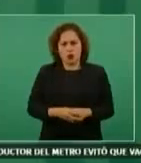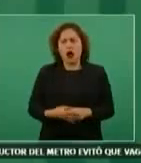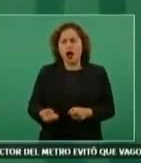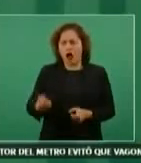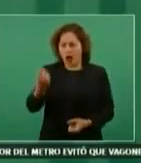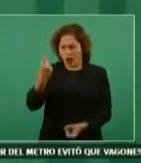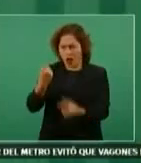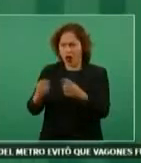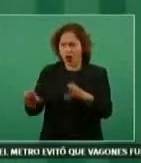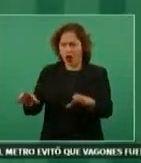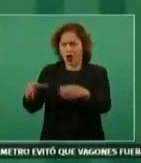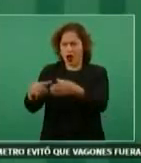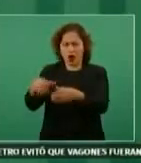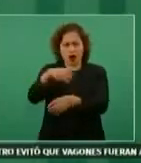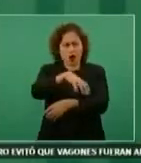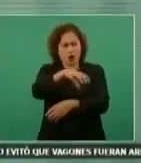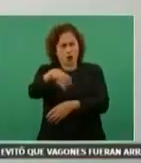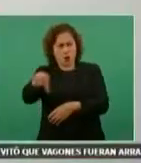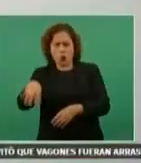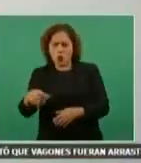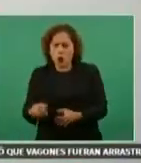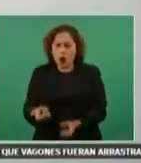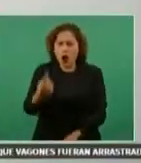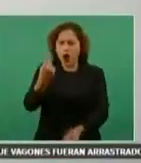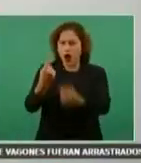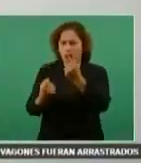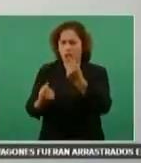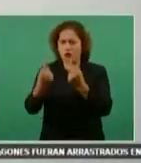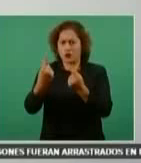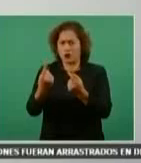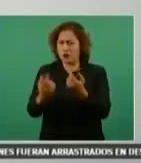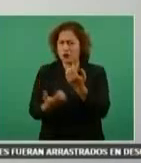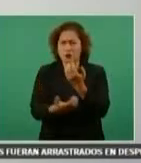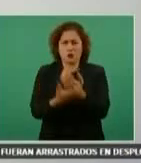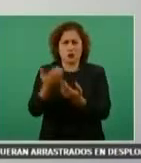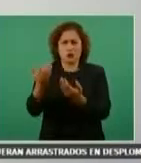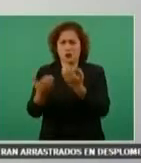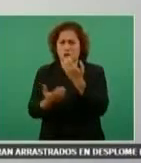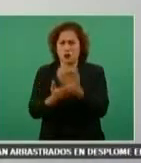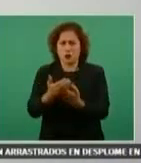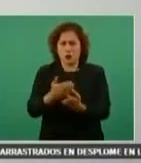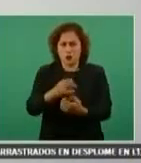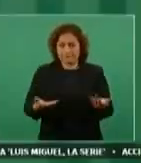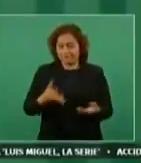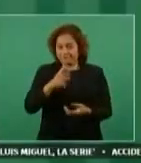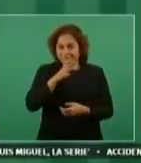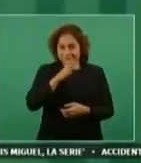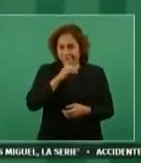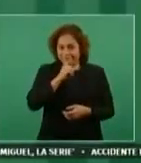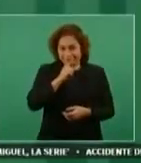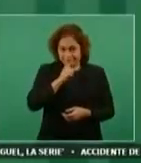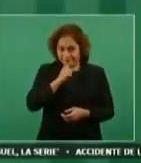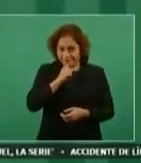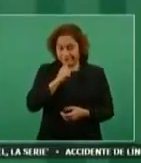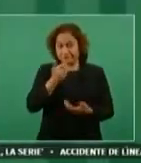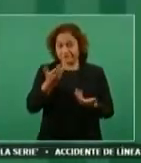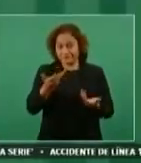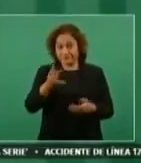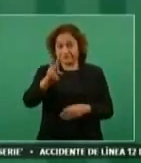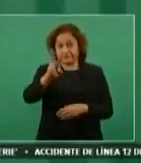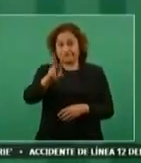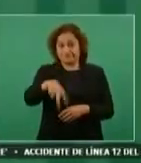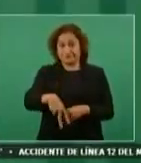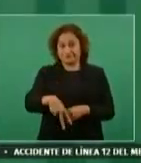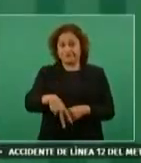la construcción del Tren Maya. No debe hablar de cosas, de logros del gobierno, porque es veda electoral. Es que no quiero asustarlos,